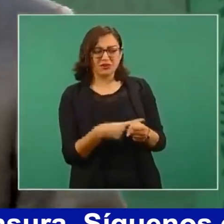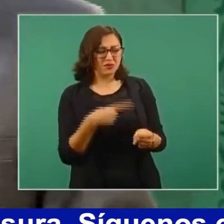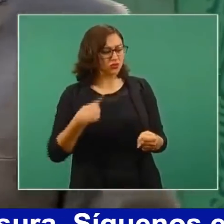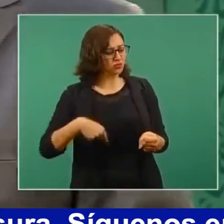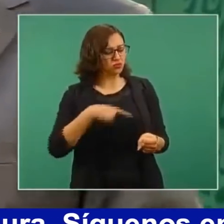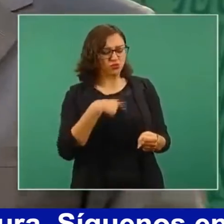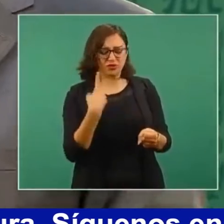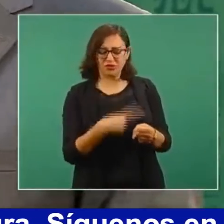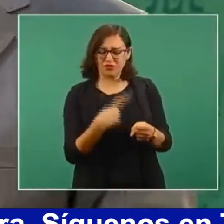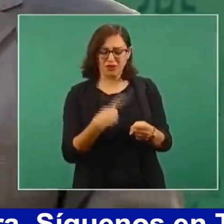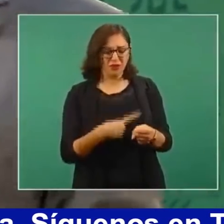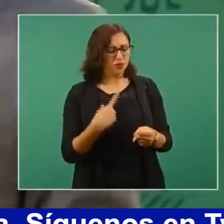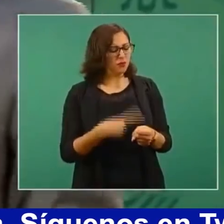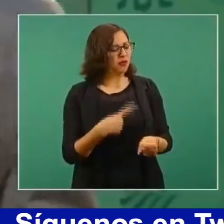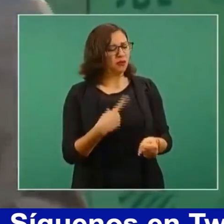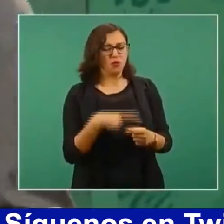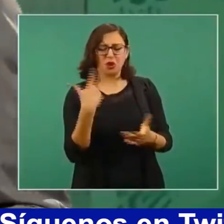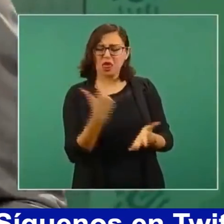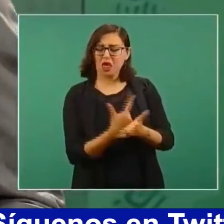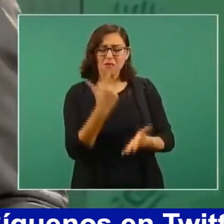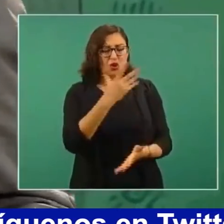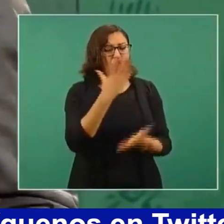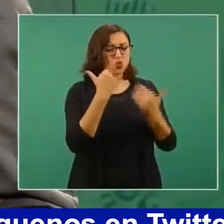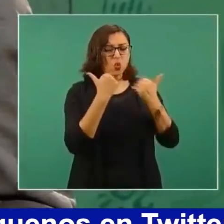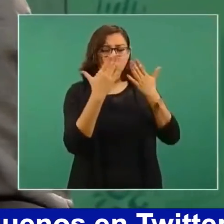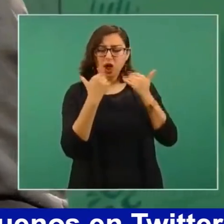incurable nosotros.